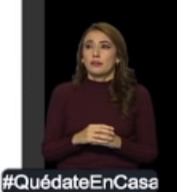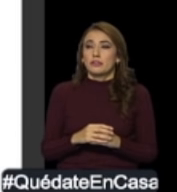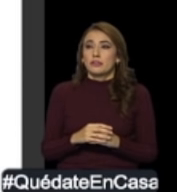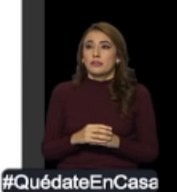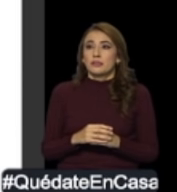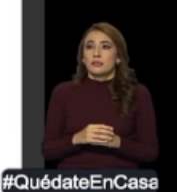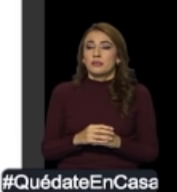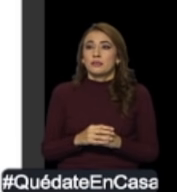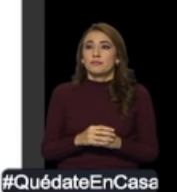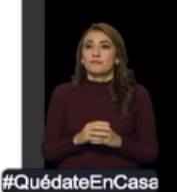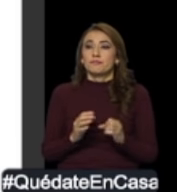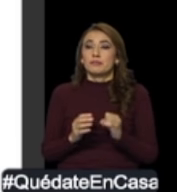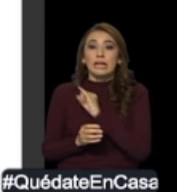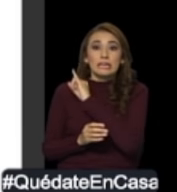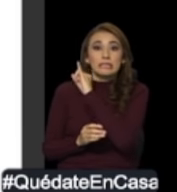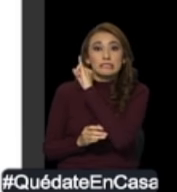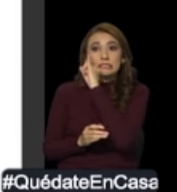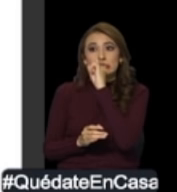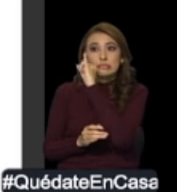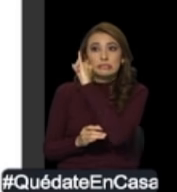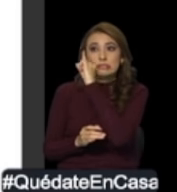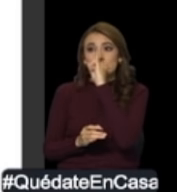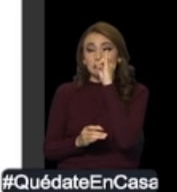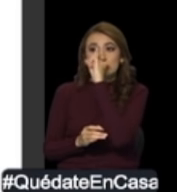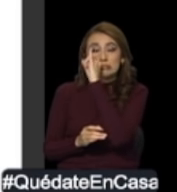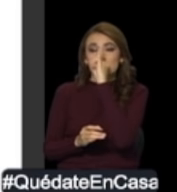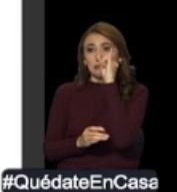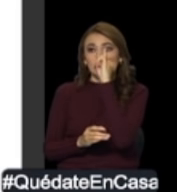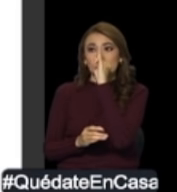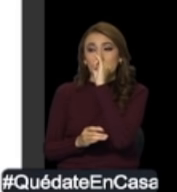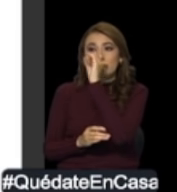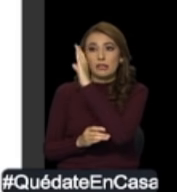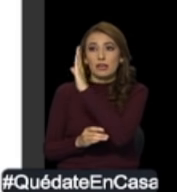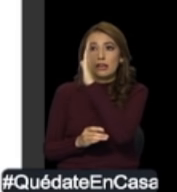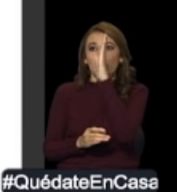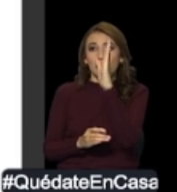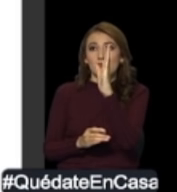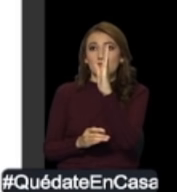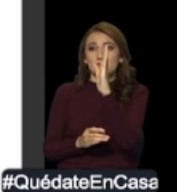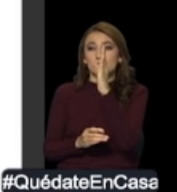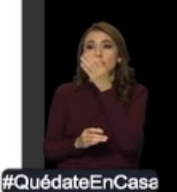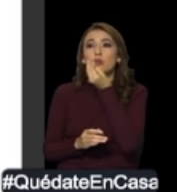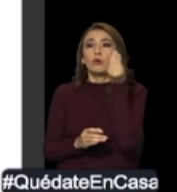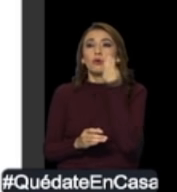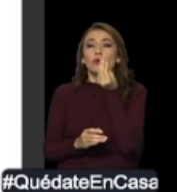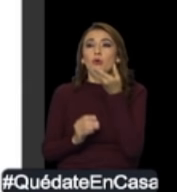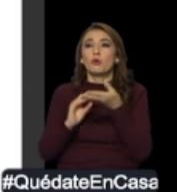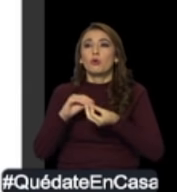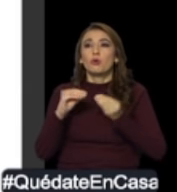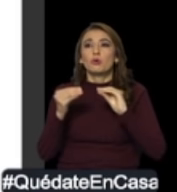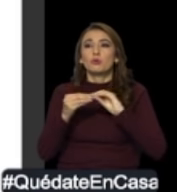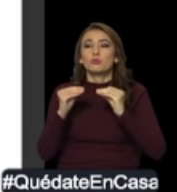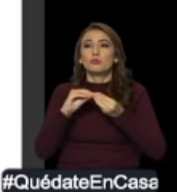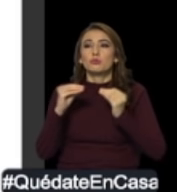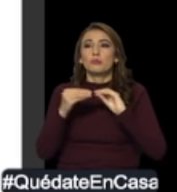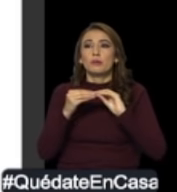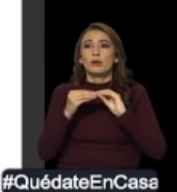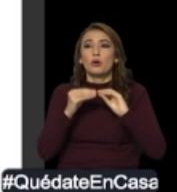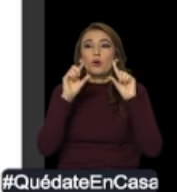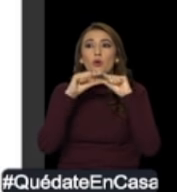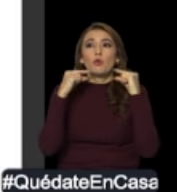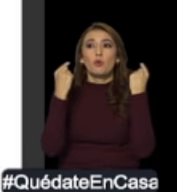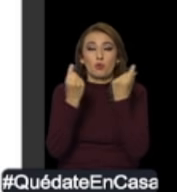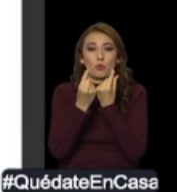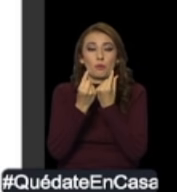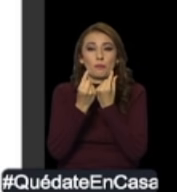A mano izquierda, ustedes tienen en la parte baja el número de casos también por grupo